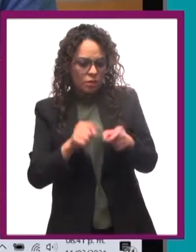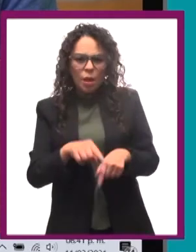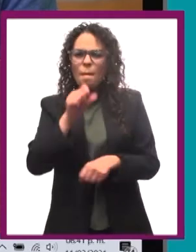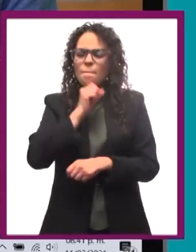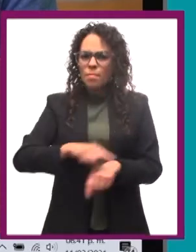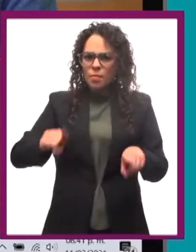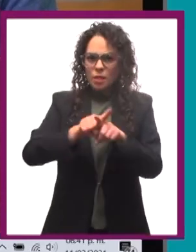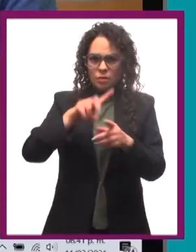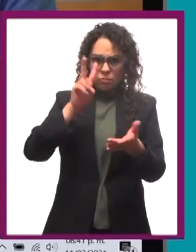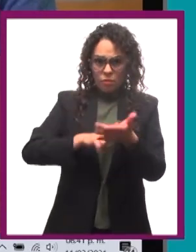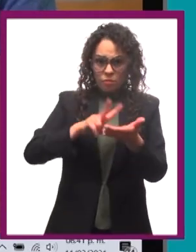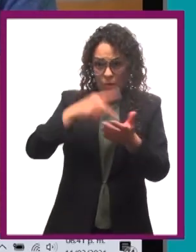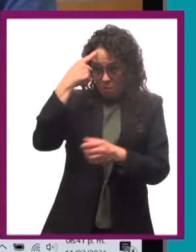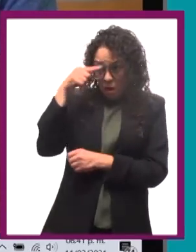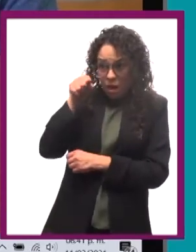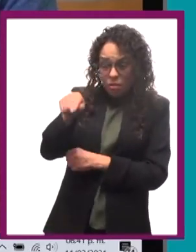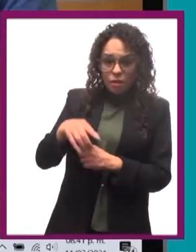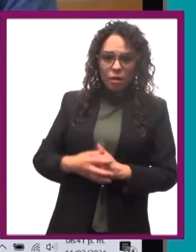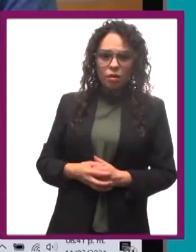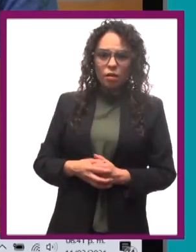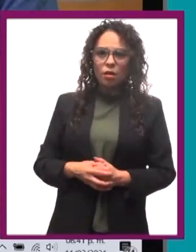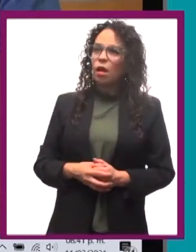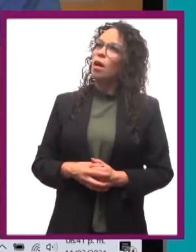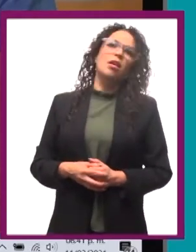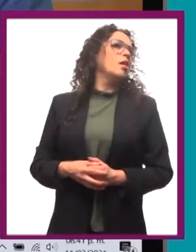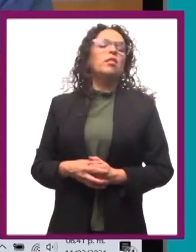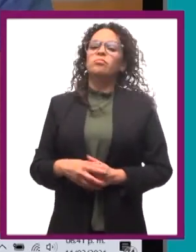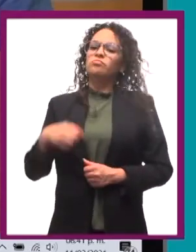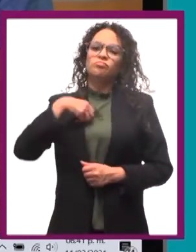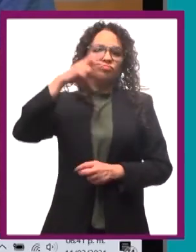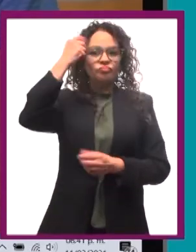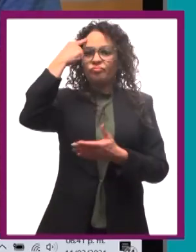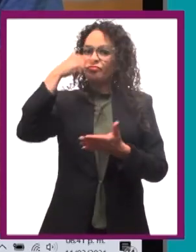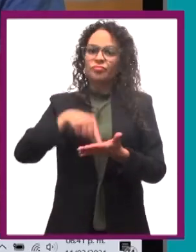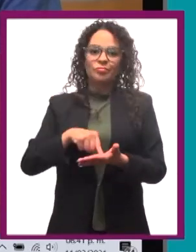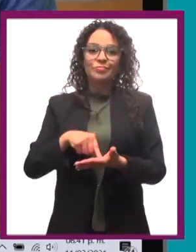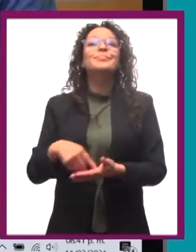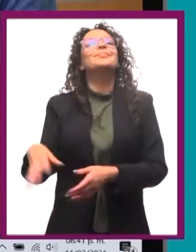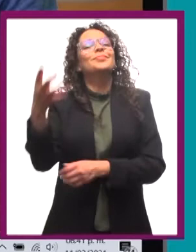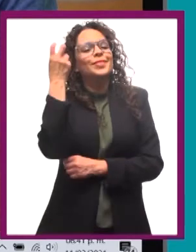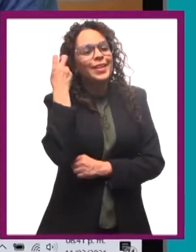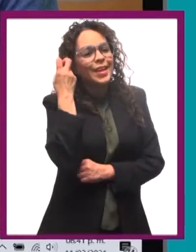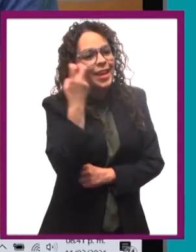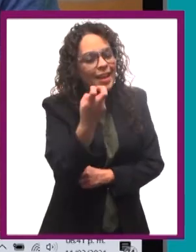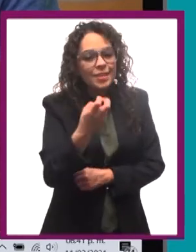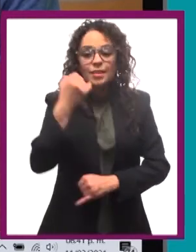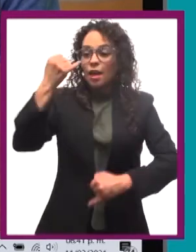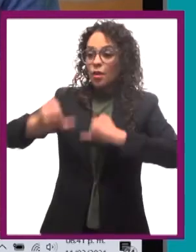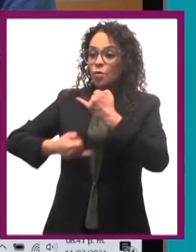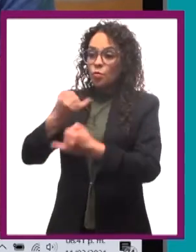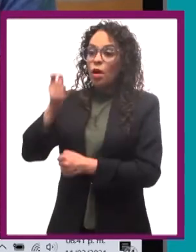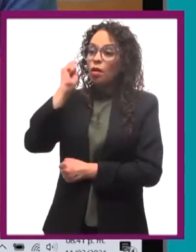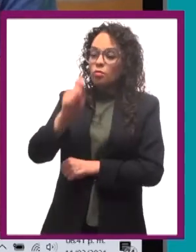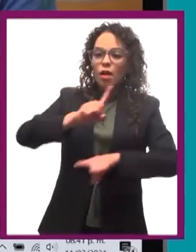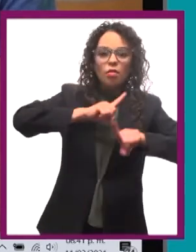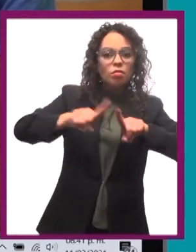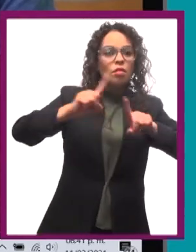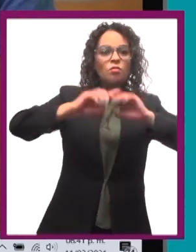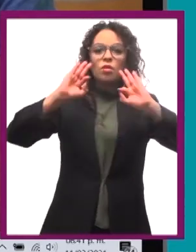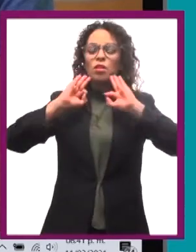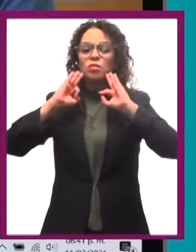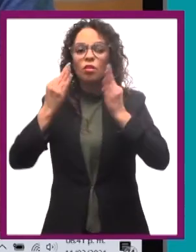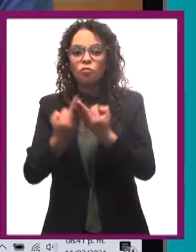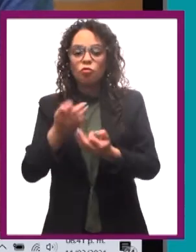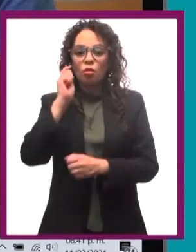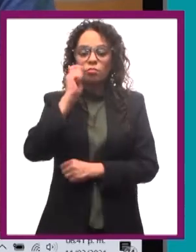tenido los mismos significados para ti. No, seguramente no. Exacto. El juego es una de